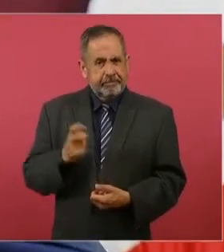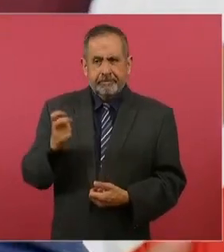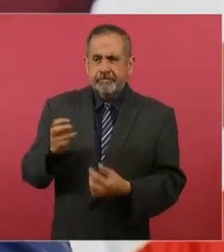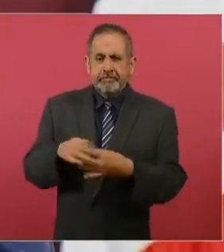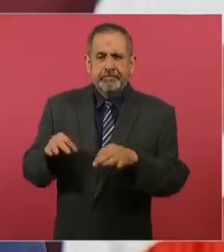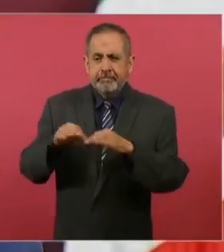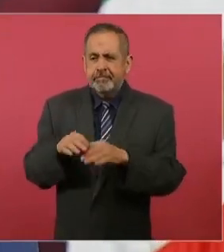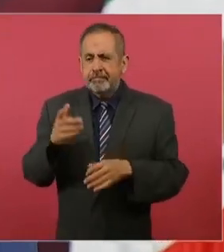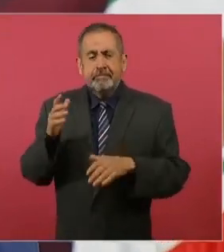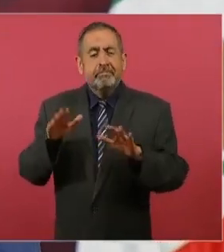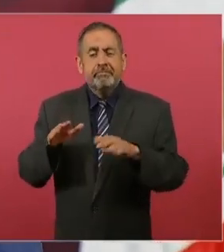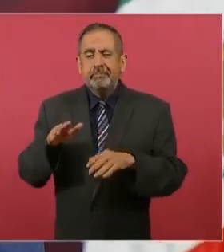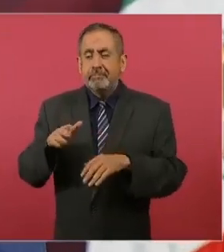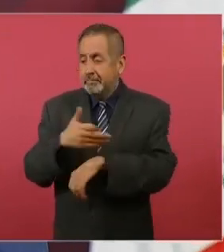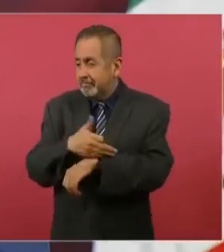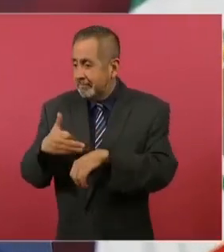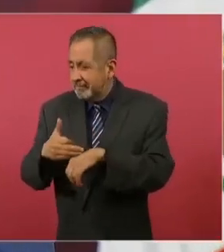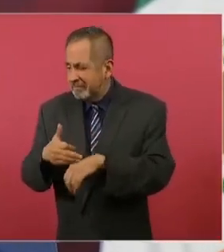lo ignoramos.